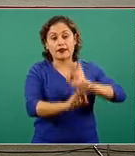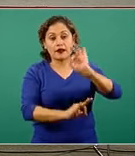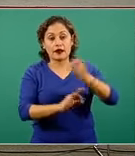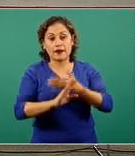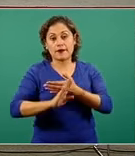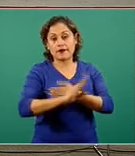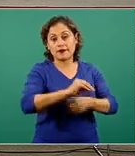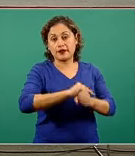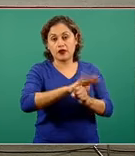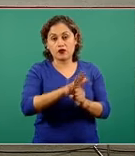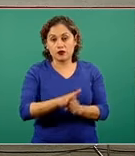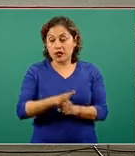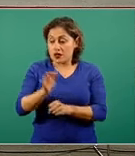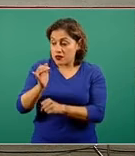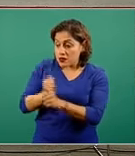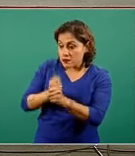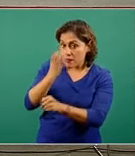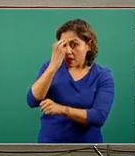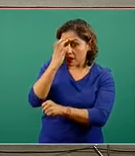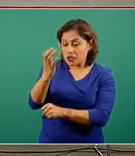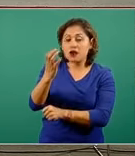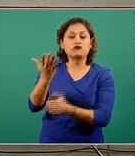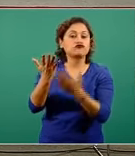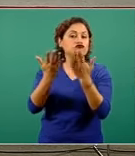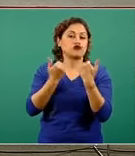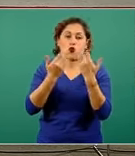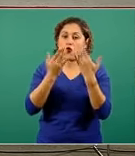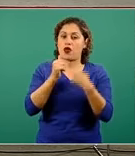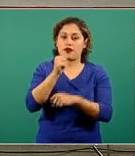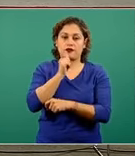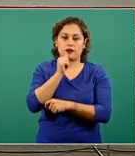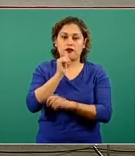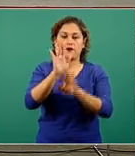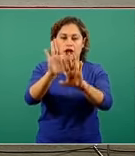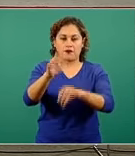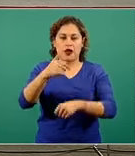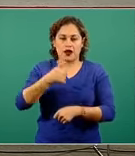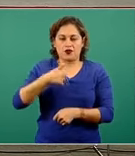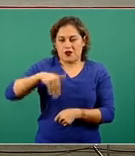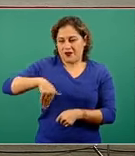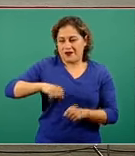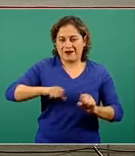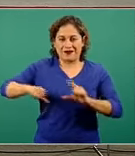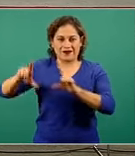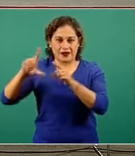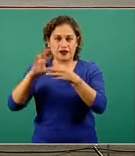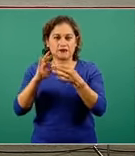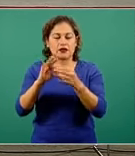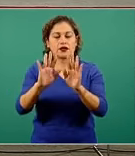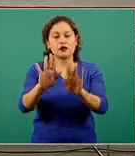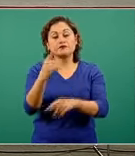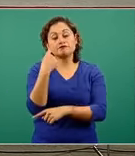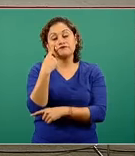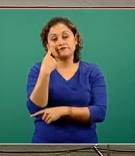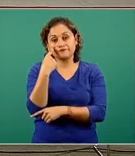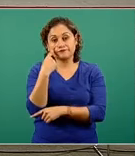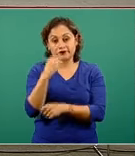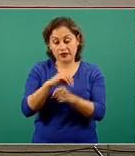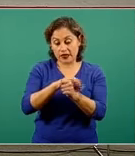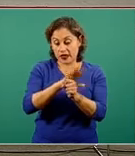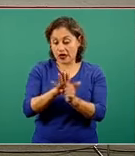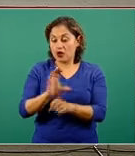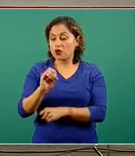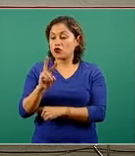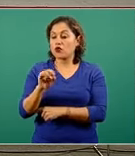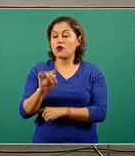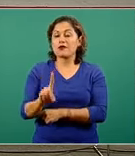COVID-19. Recordemos que, y lo acabamos de mencionar un poco en las primeras diapositivas, COVID-19 en el 80%